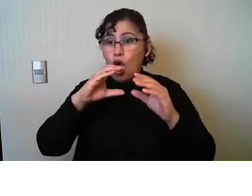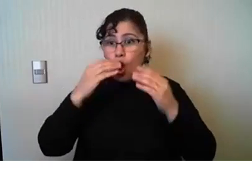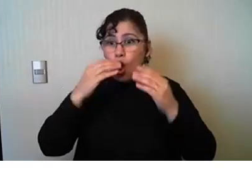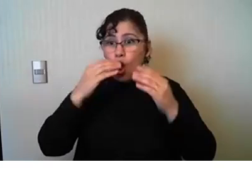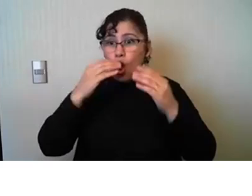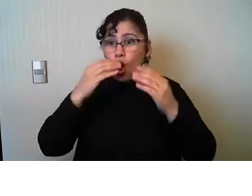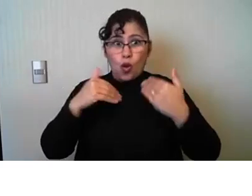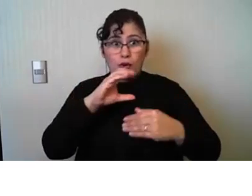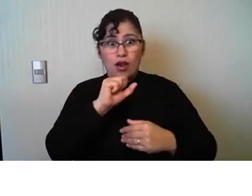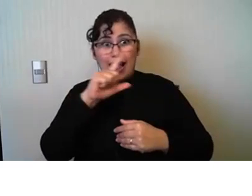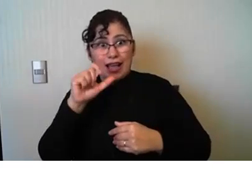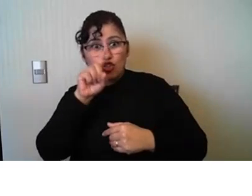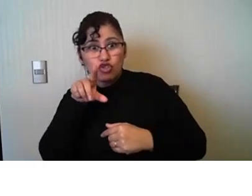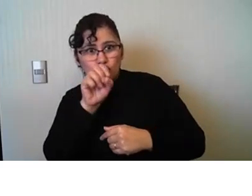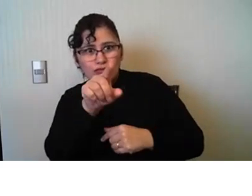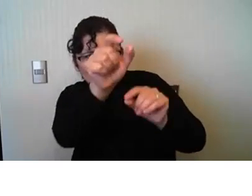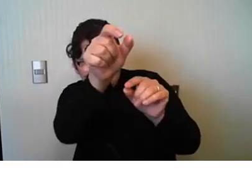¿cierto?